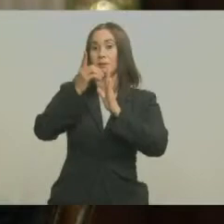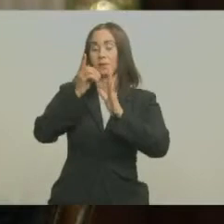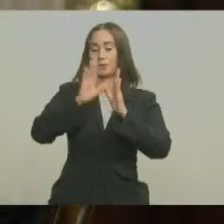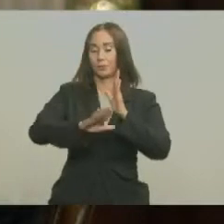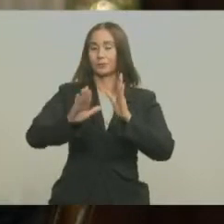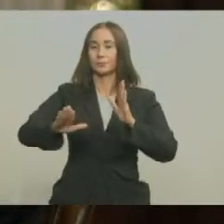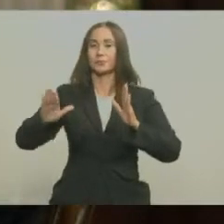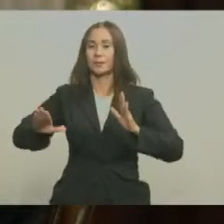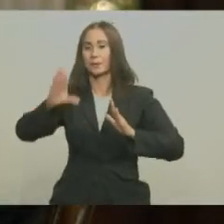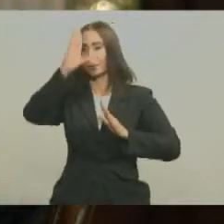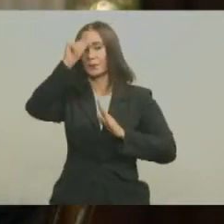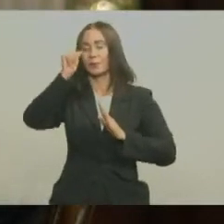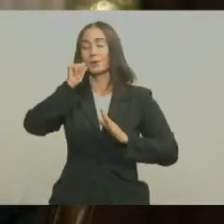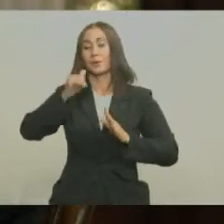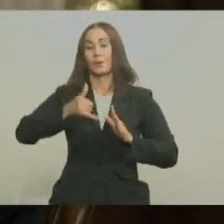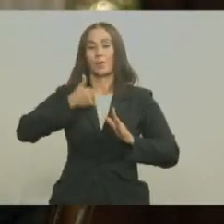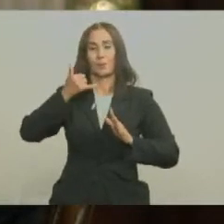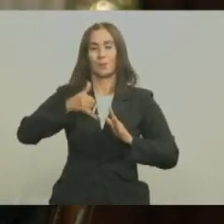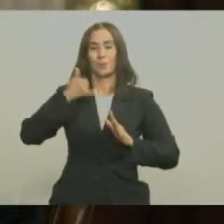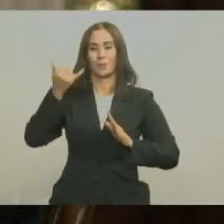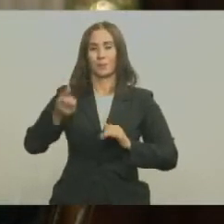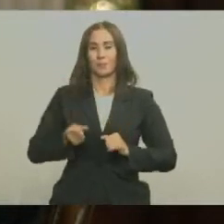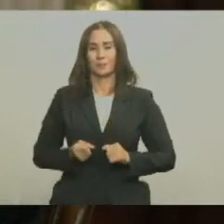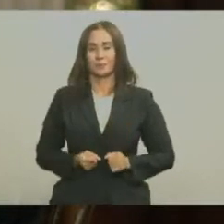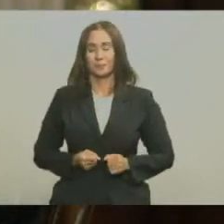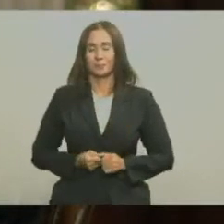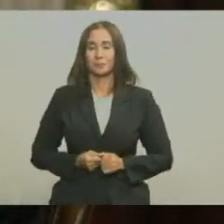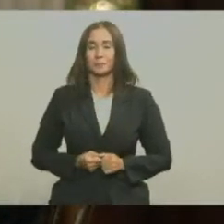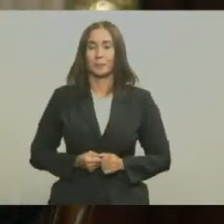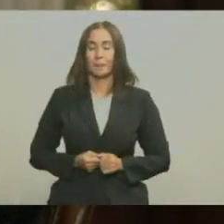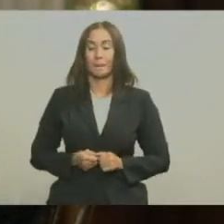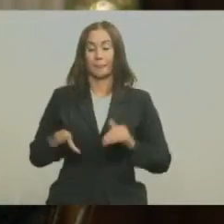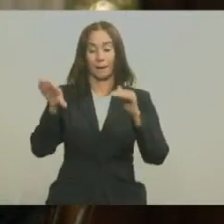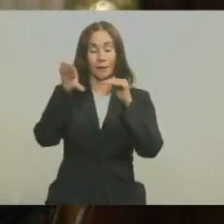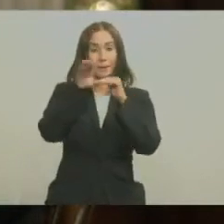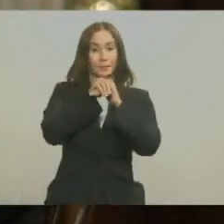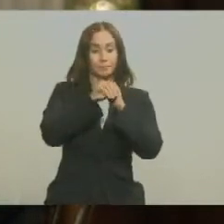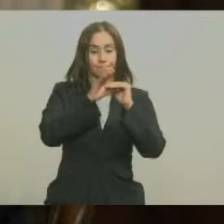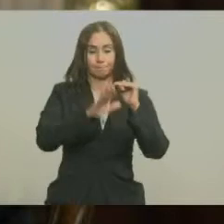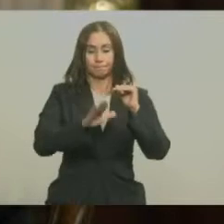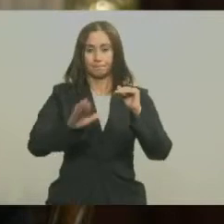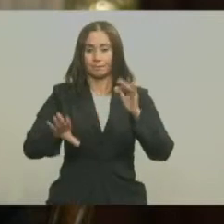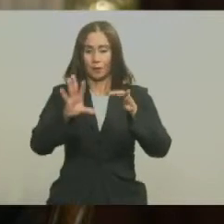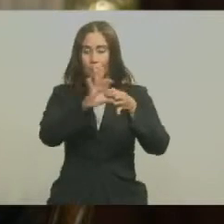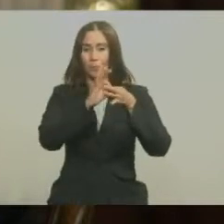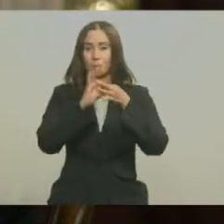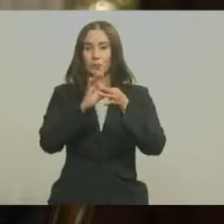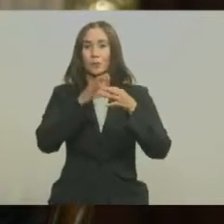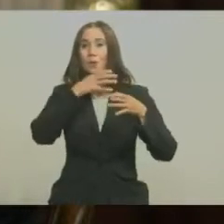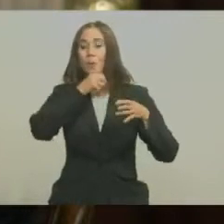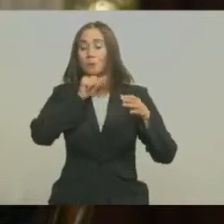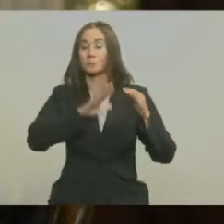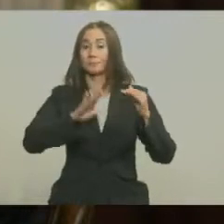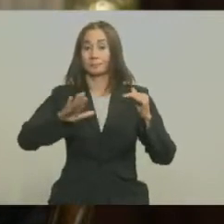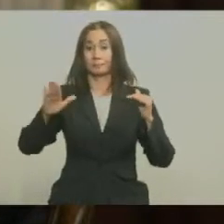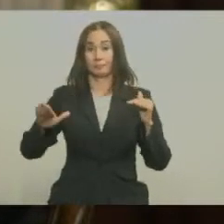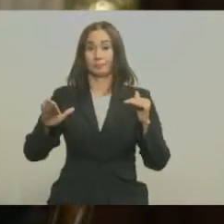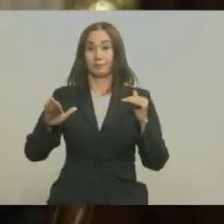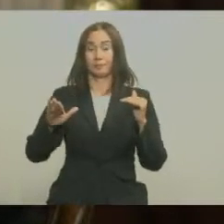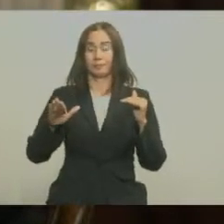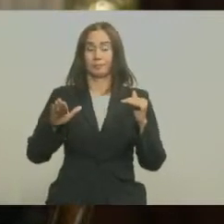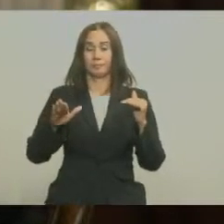nuestras niñas, niños y adolescentes. El matrimonio infantil y las uniones tempranas,